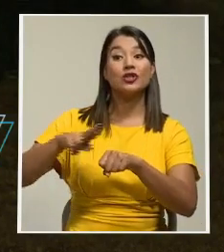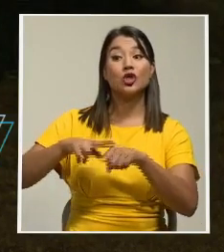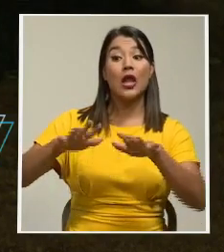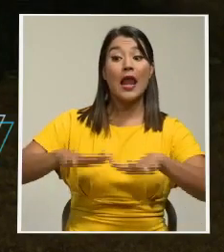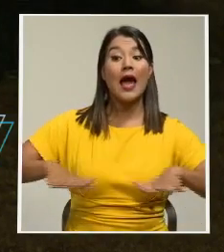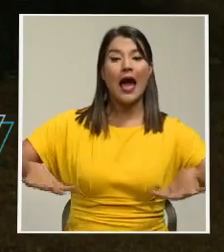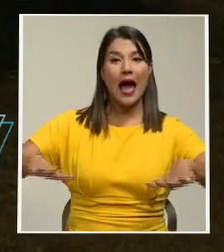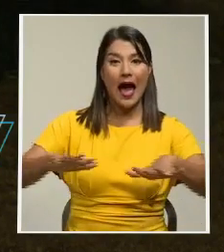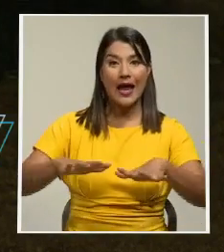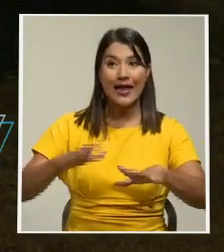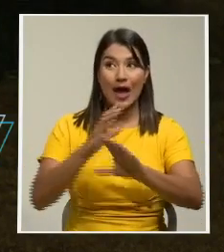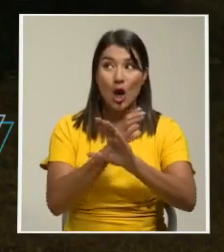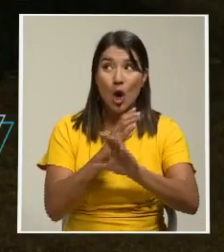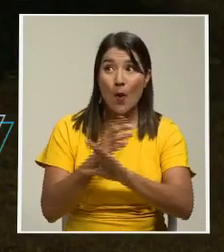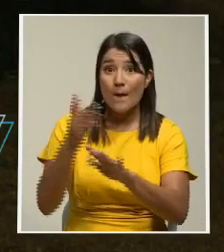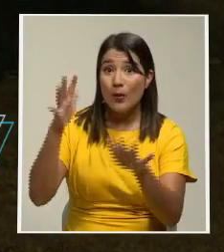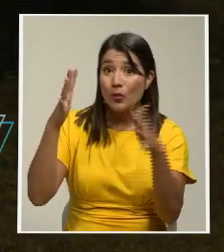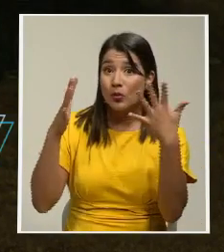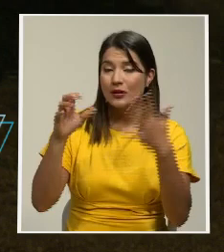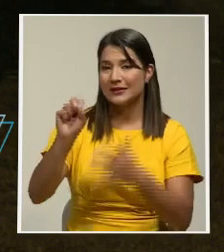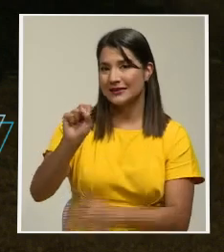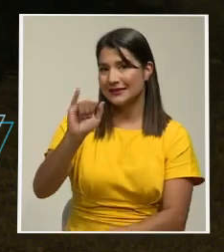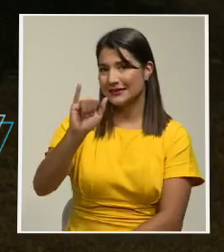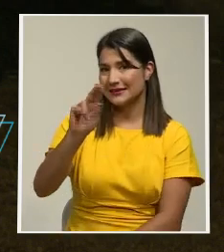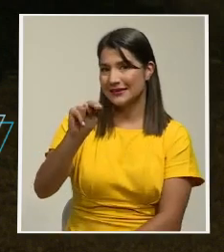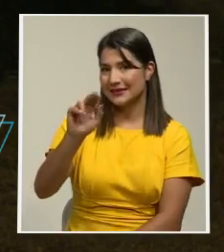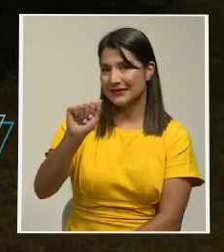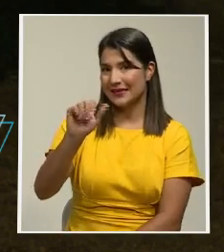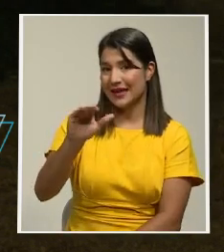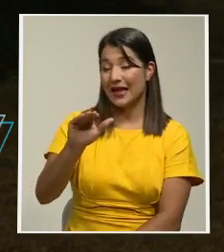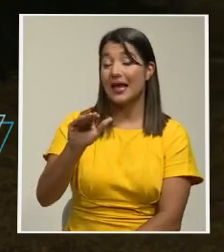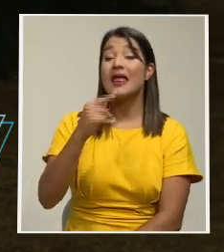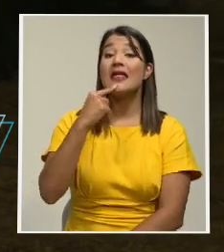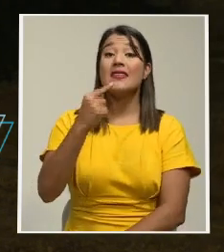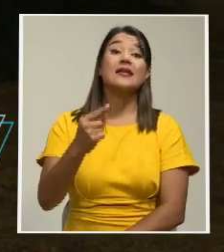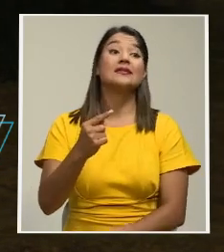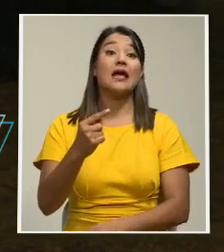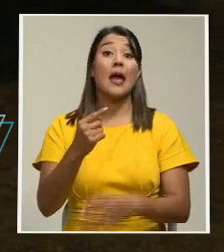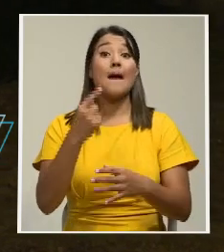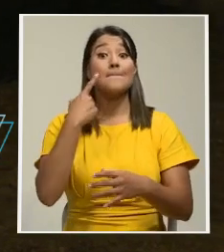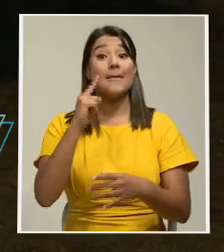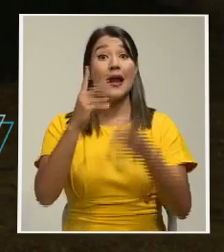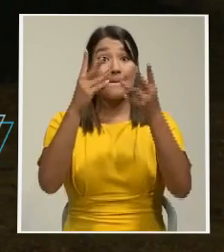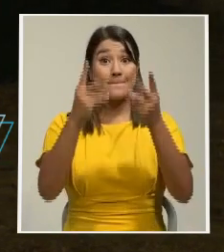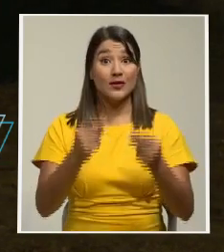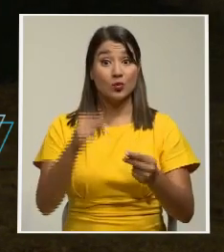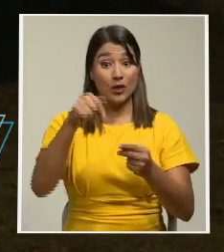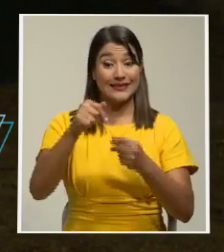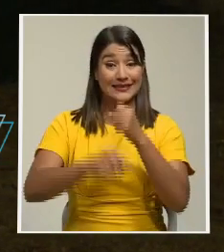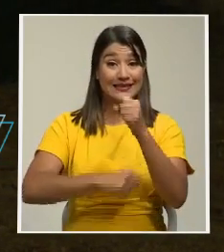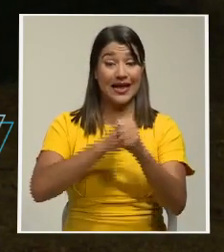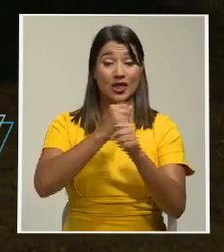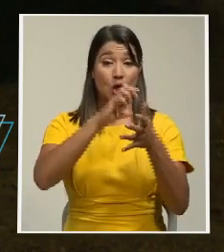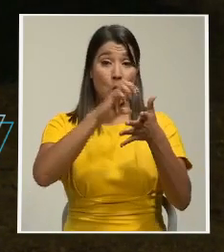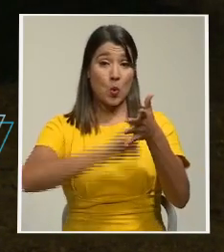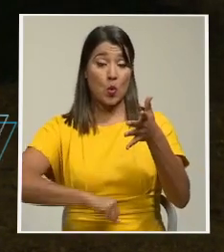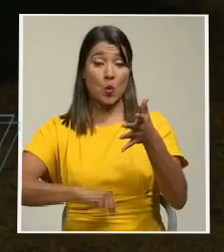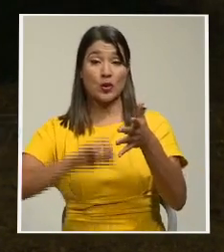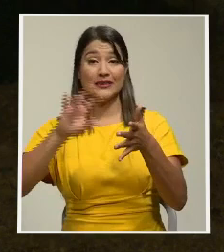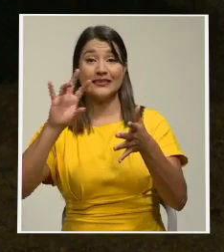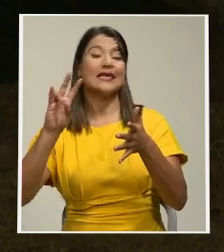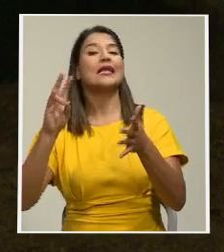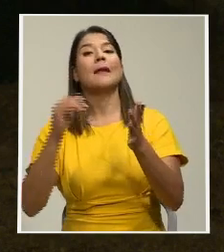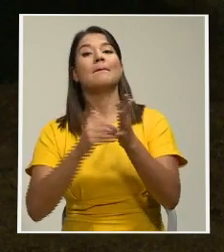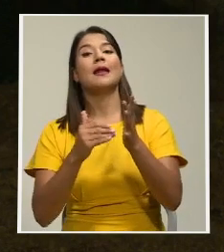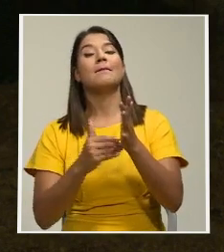Conservación están indicando que por el recorte de 7.000 millones de colones que se dio el año anterior en la Asamblea Legislativa para el presupuesto